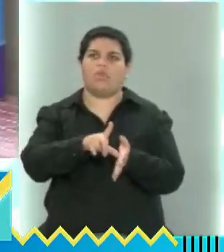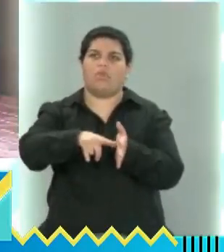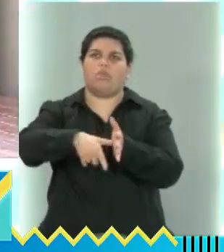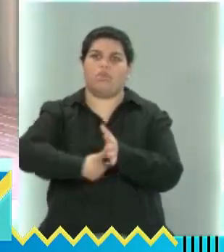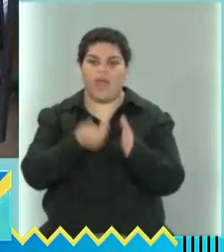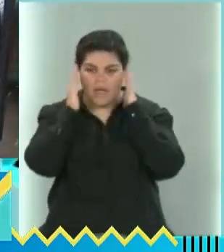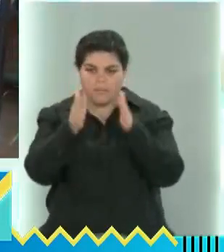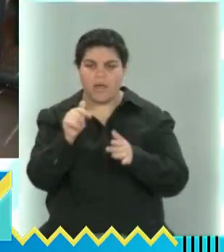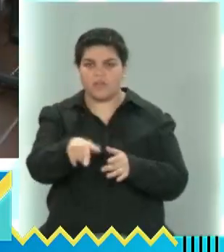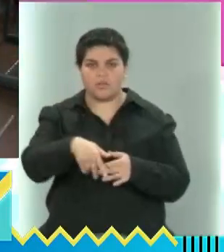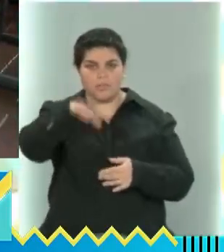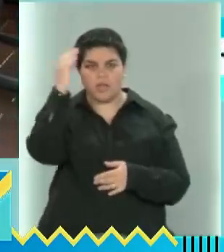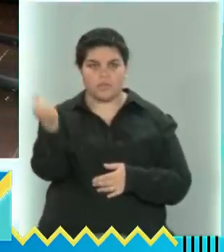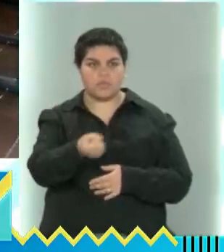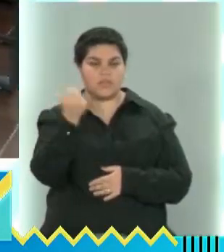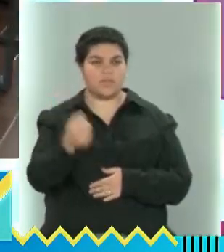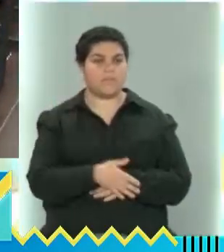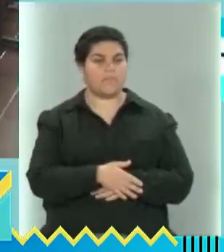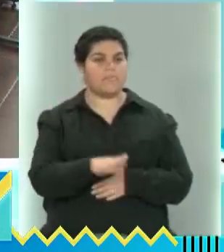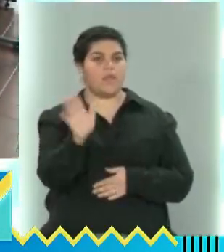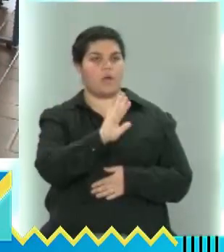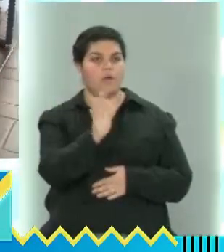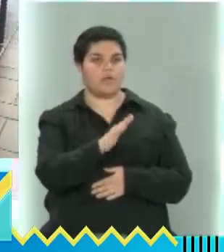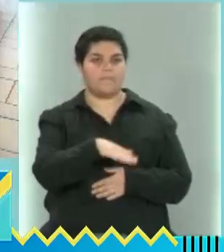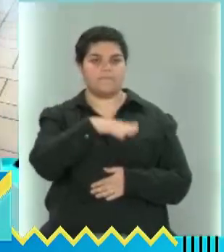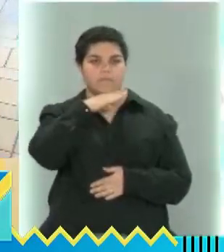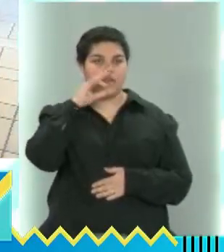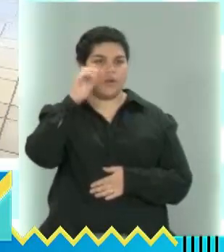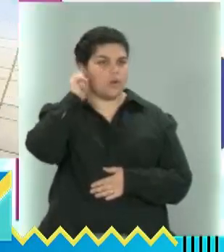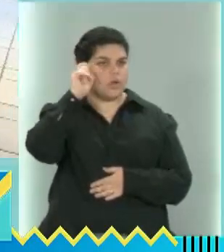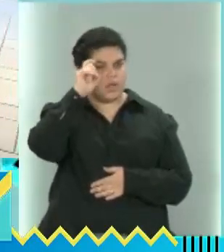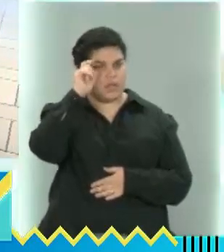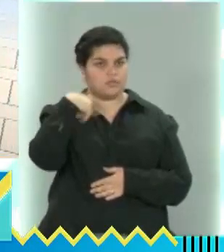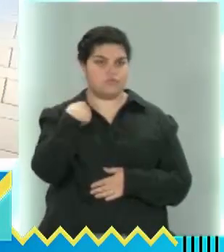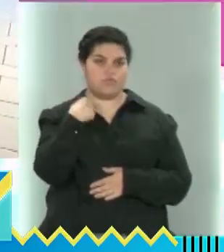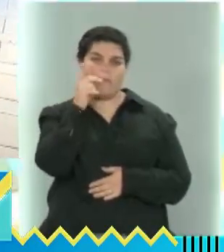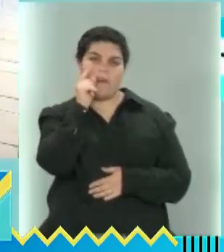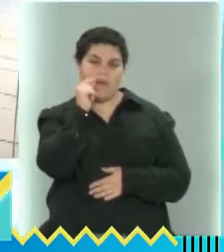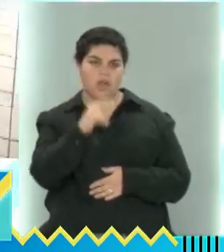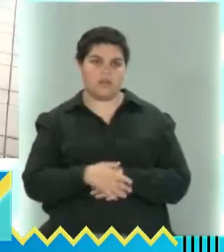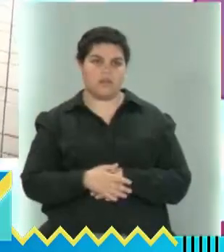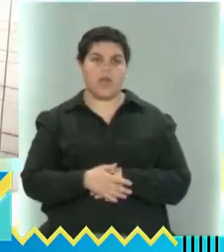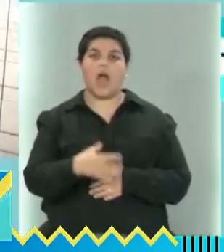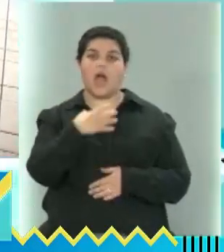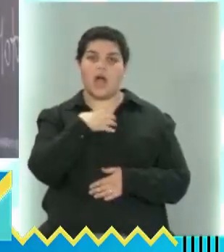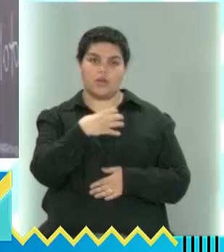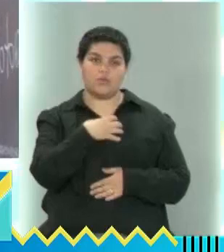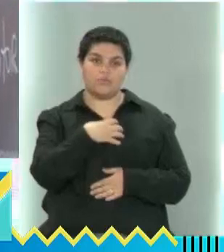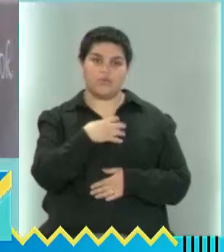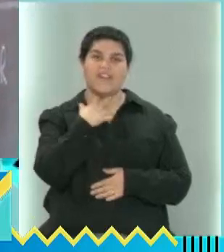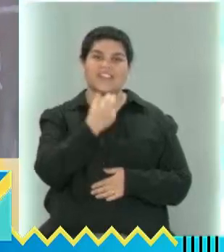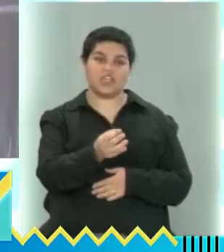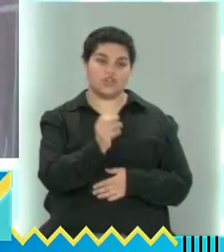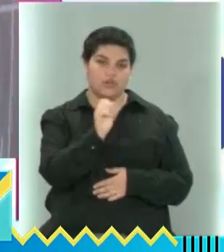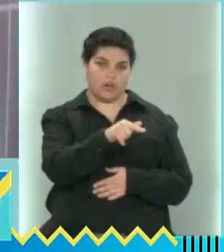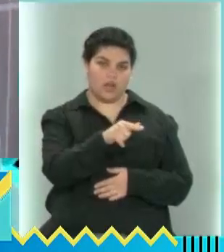apuntar. Bien. Francisca, ¿qué tal? Le habla Jorge Fuentes. Yo soy un papá de un alumno de un colegio secundario del LAE